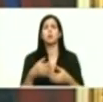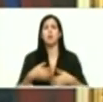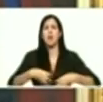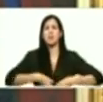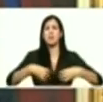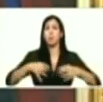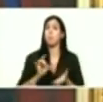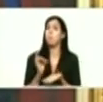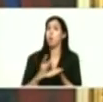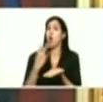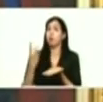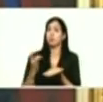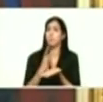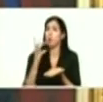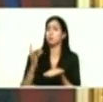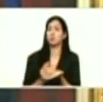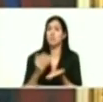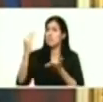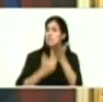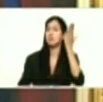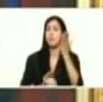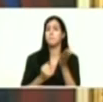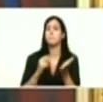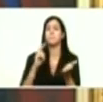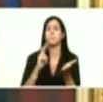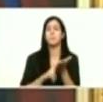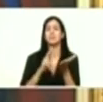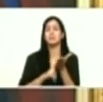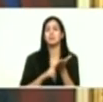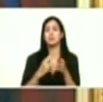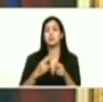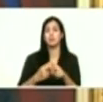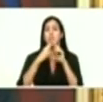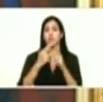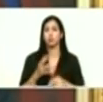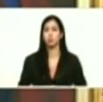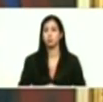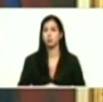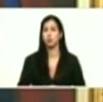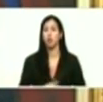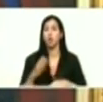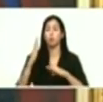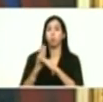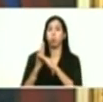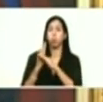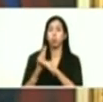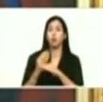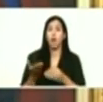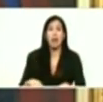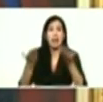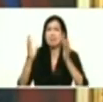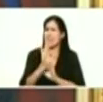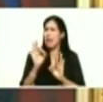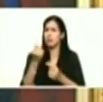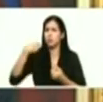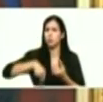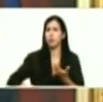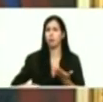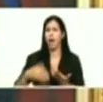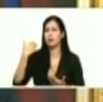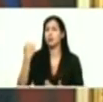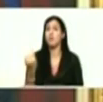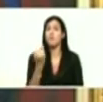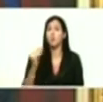del trabajo quitarnos las prestaciones sociales congelarnos los salarios aquí hubo una vez como saben ustedes una inflación